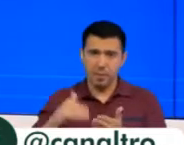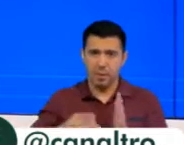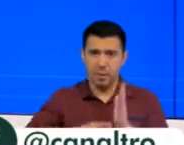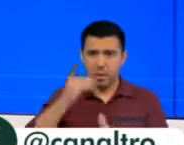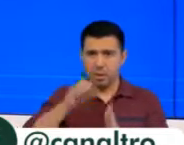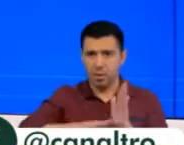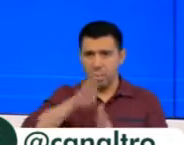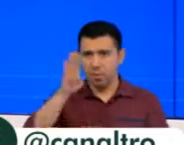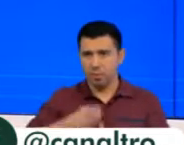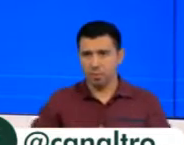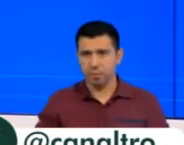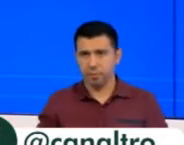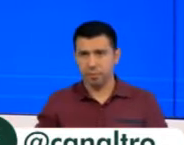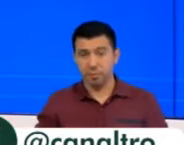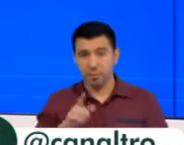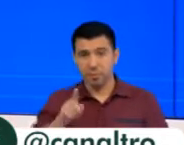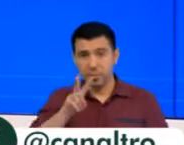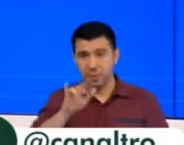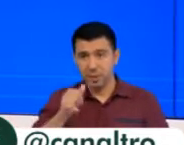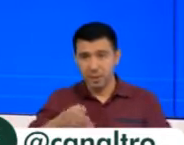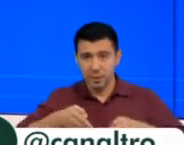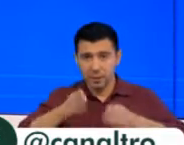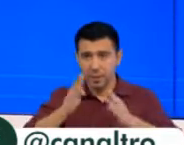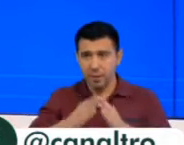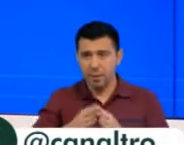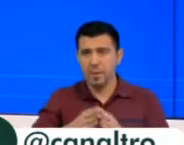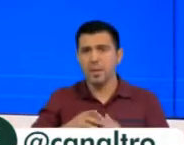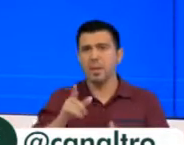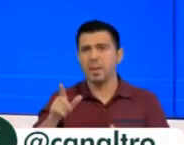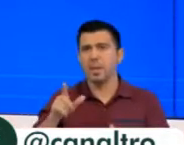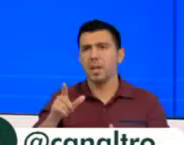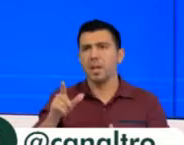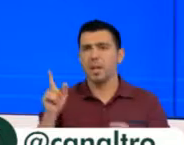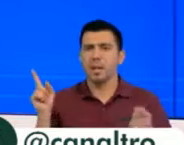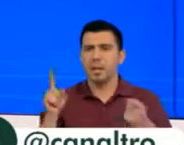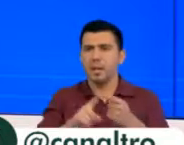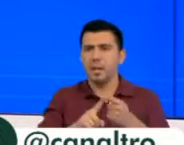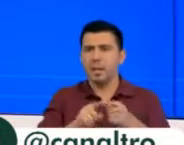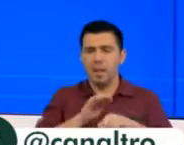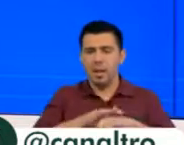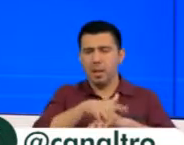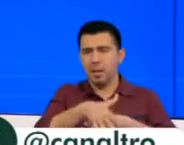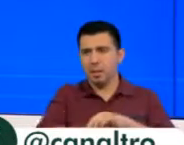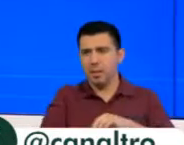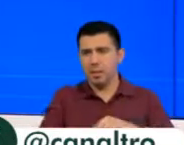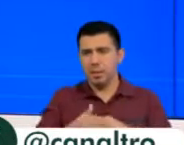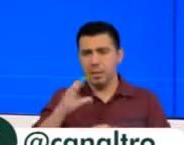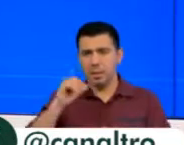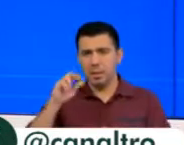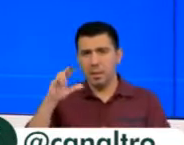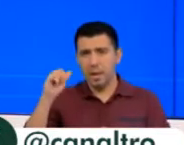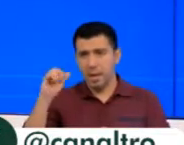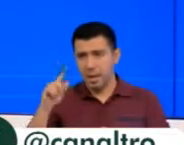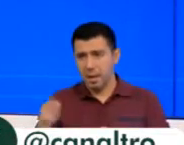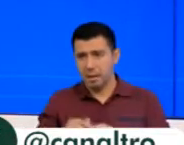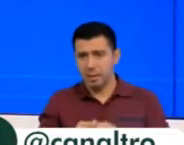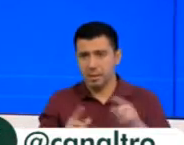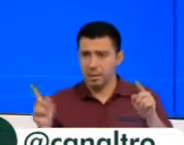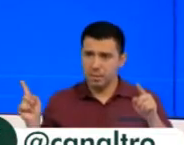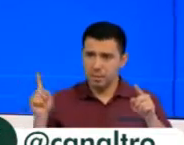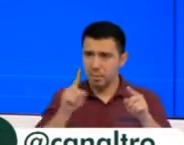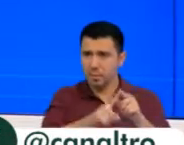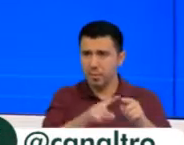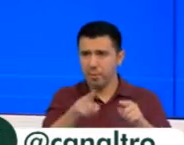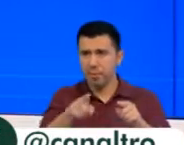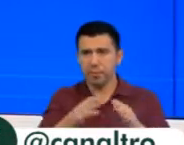1:09 de la tarde, ya la mayor parte de la vía que comunica a Caracas con Enciso se encuentra en malas condiciones. Los habitantes esperan que llegue la